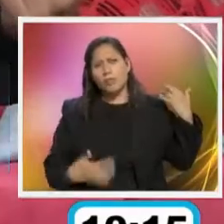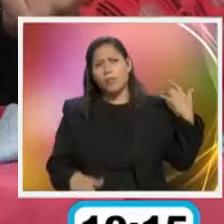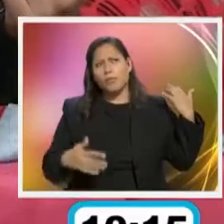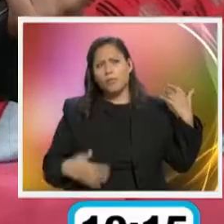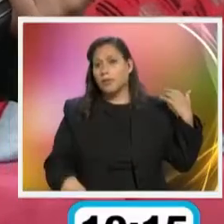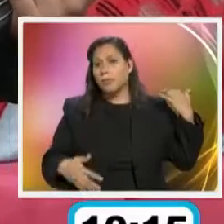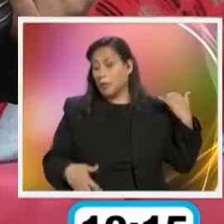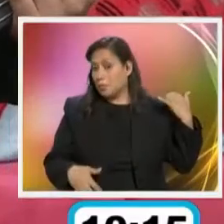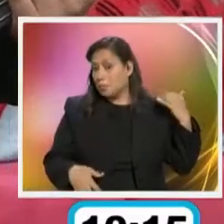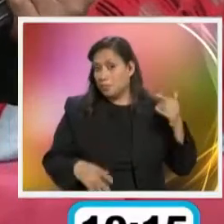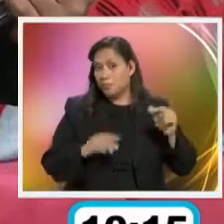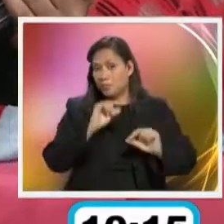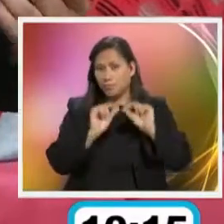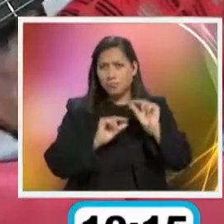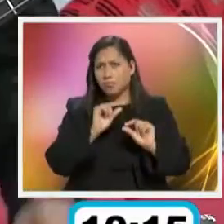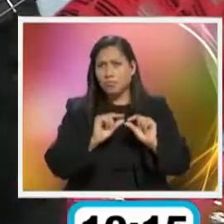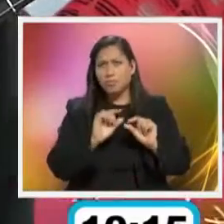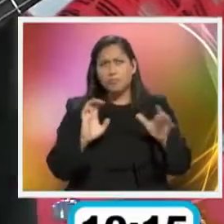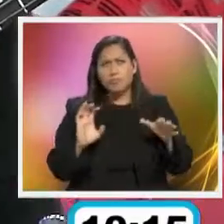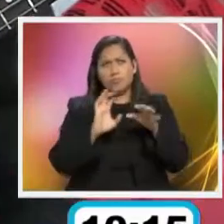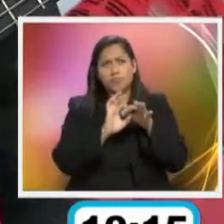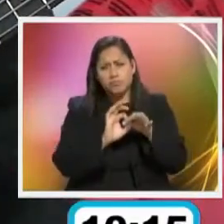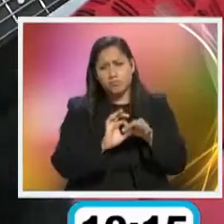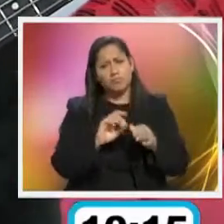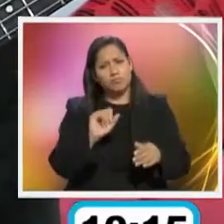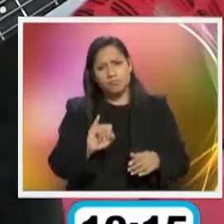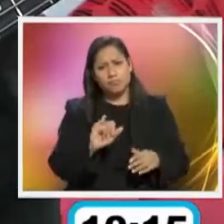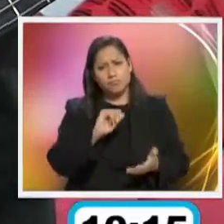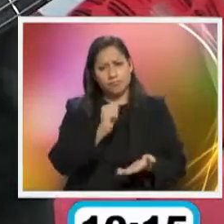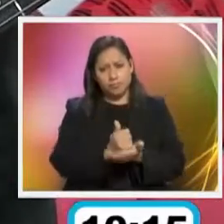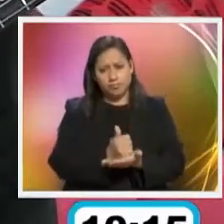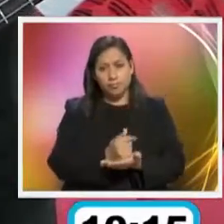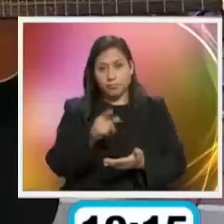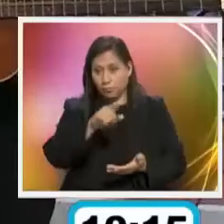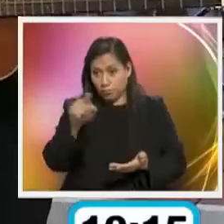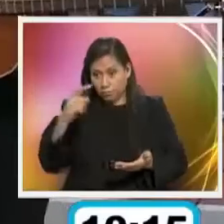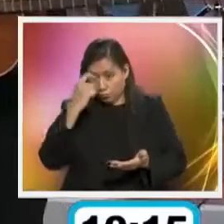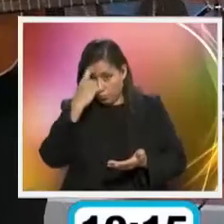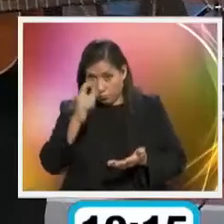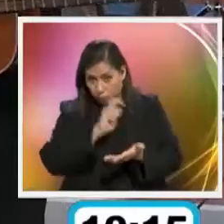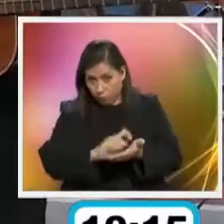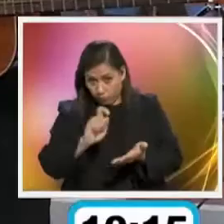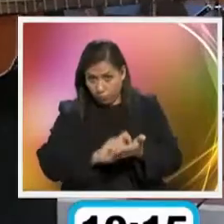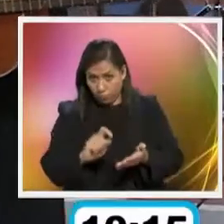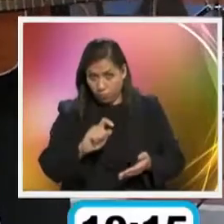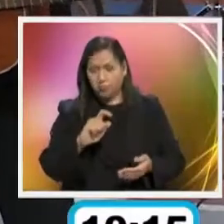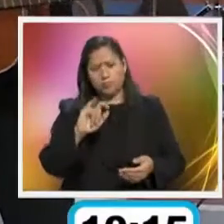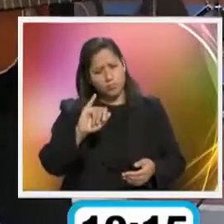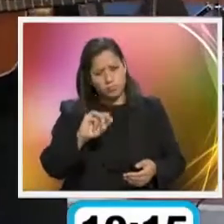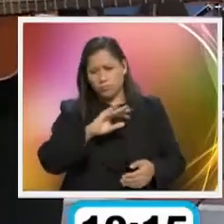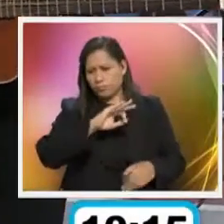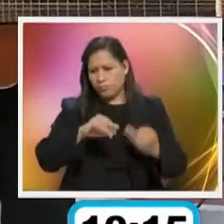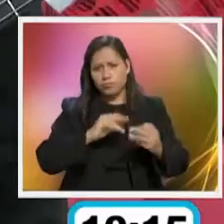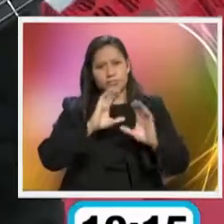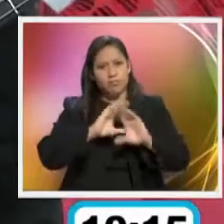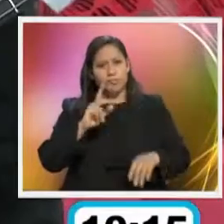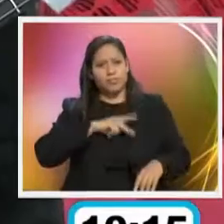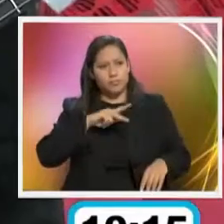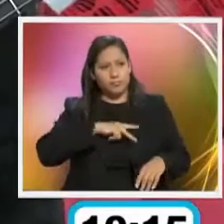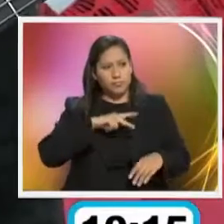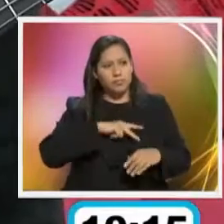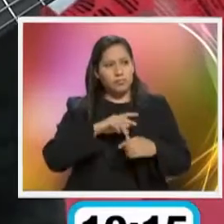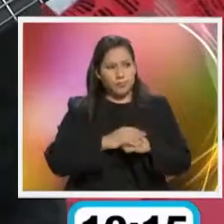y se fueron adaptando tal cual, naturalmente, y bueno, así quedaron. ¿Ustedes son compositores de su música? Sí, todas las canciones son originales de